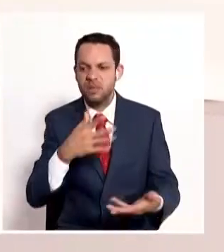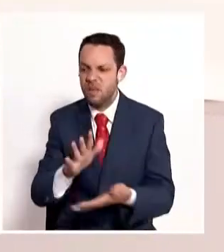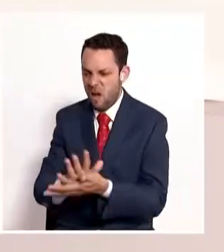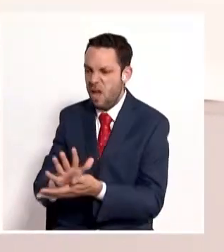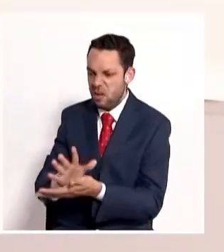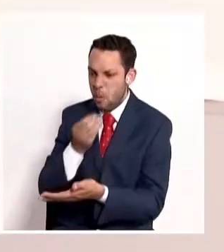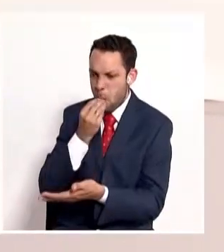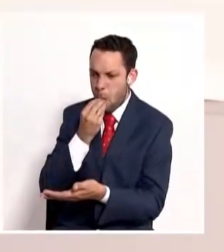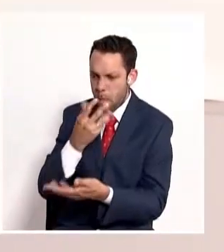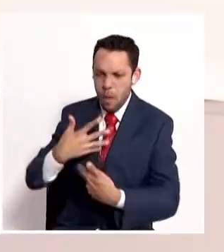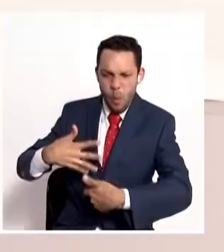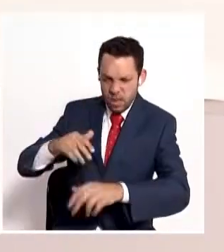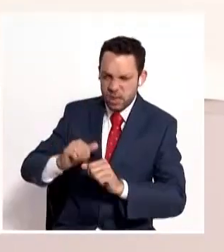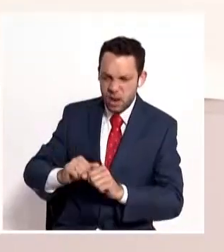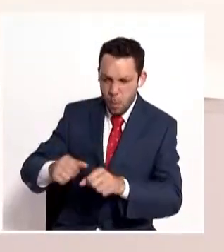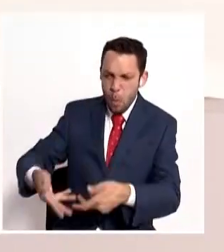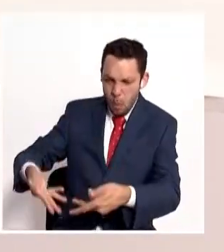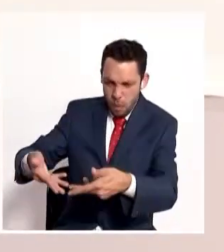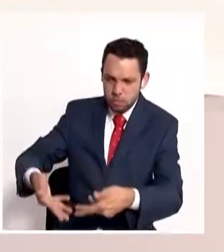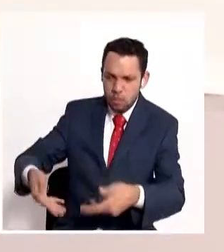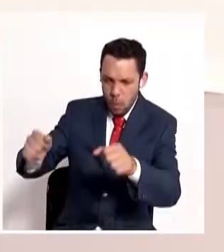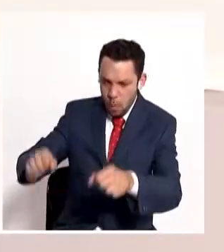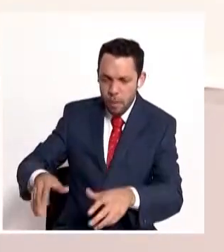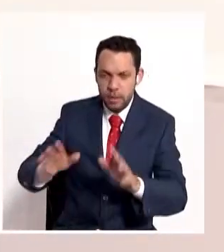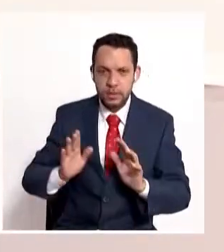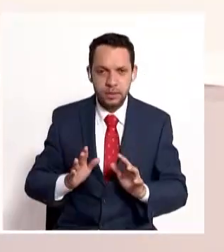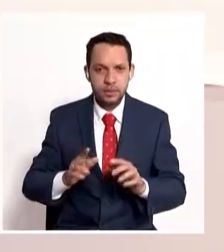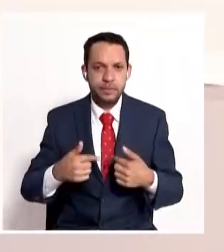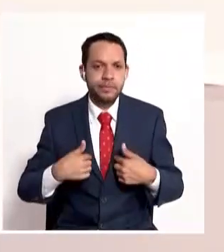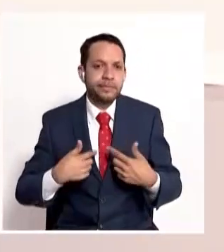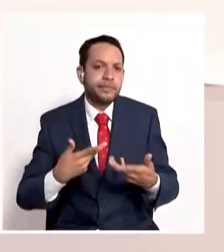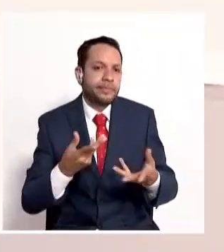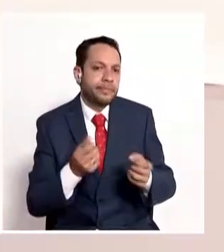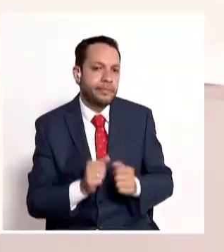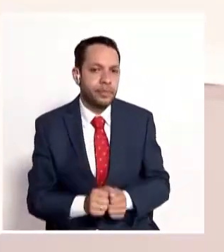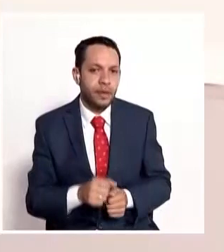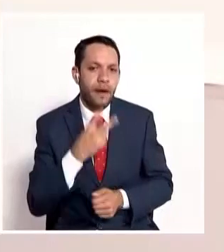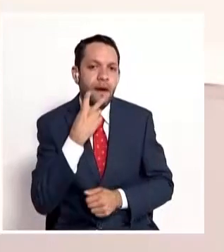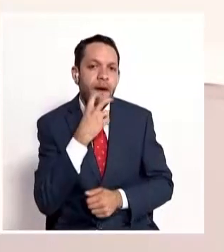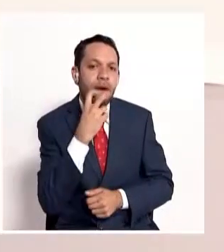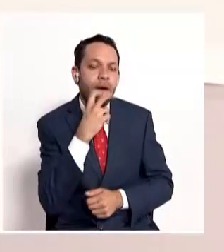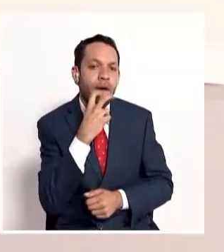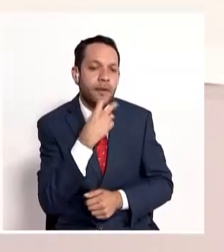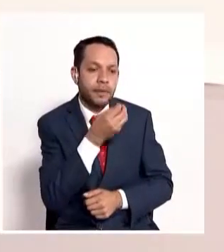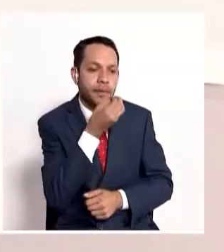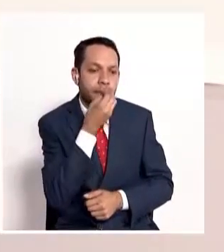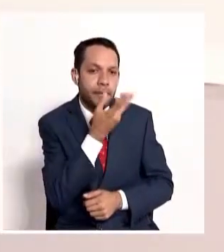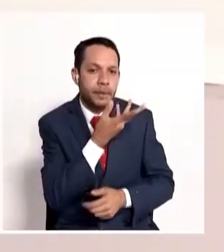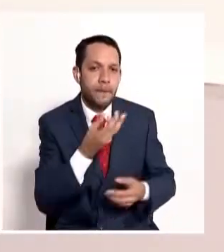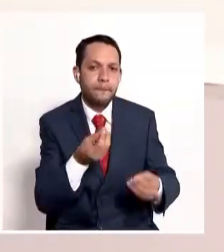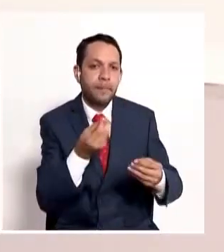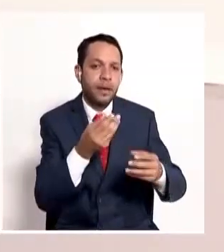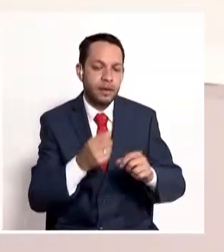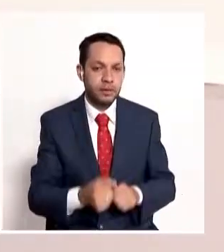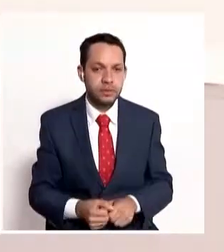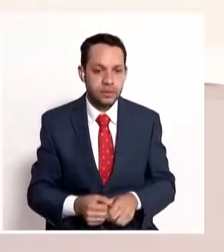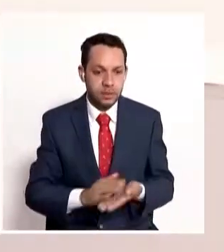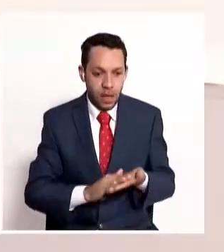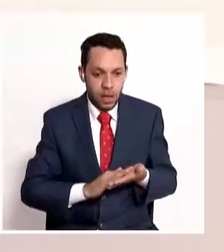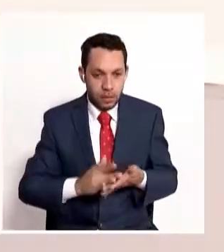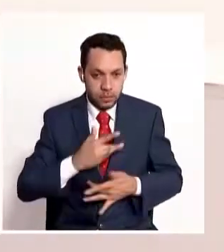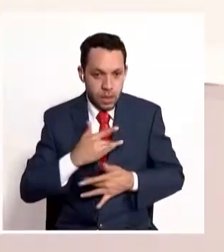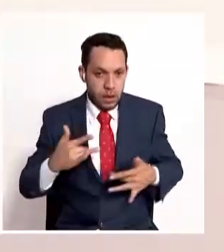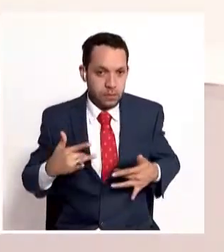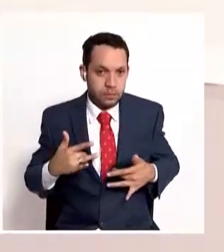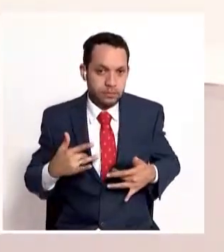quiera pues sí estoy comiendo ácido araquidónico y ácido úrico que es la carne como voy a estar bien